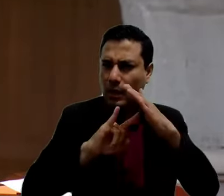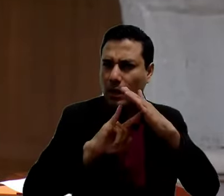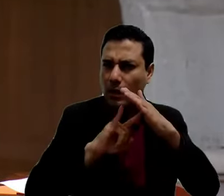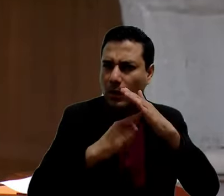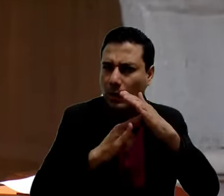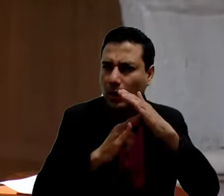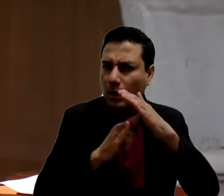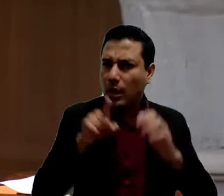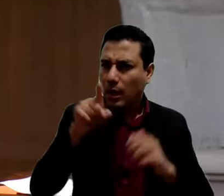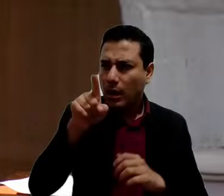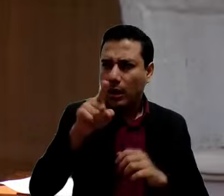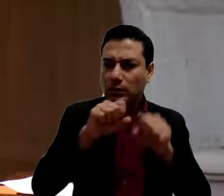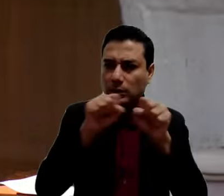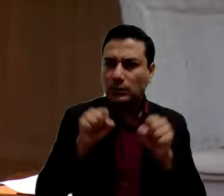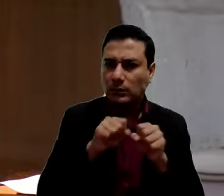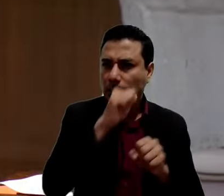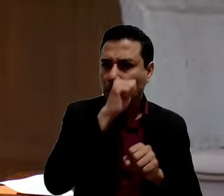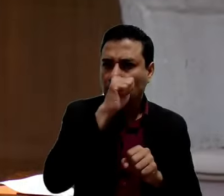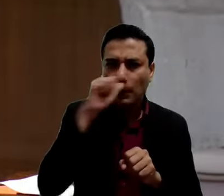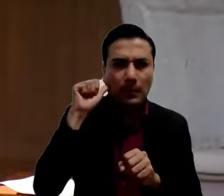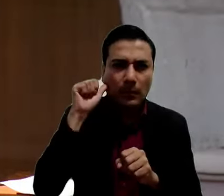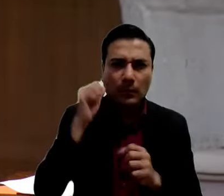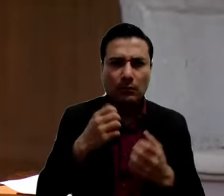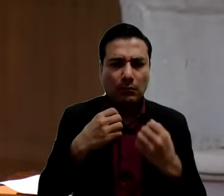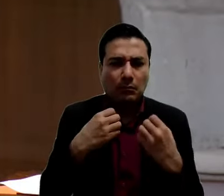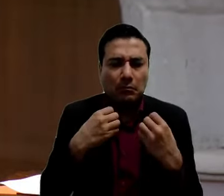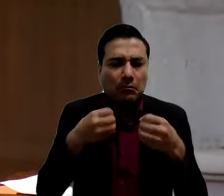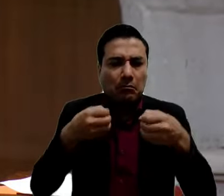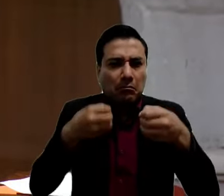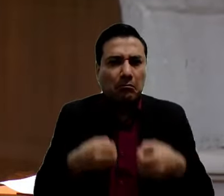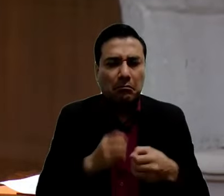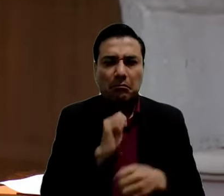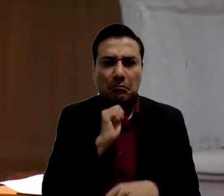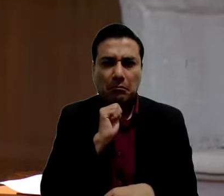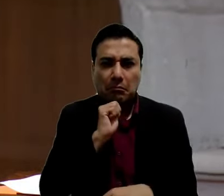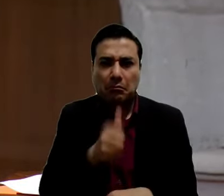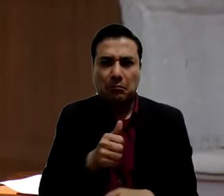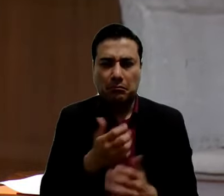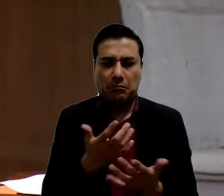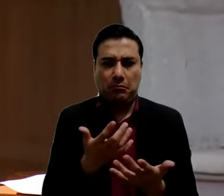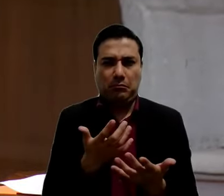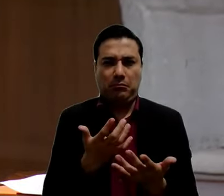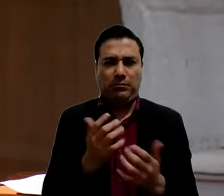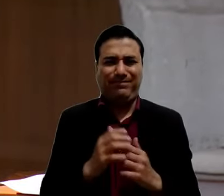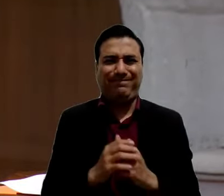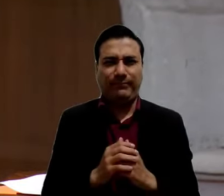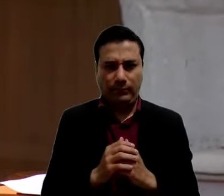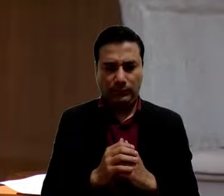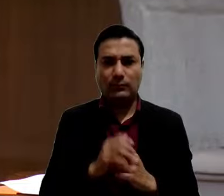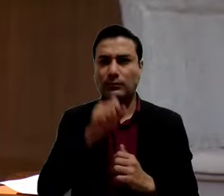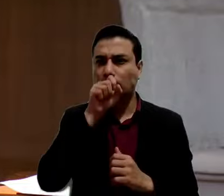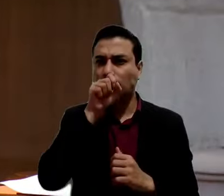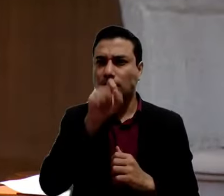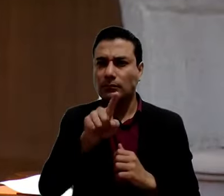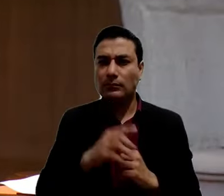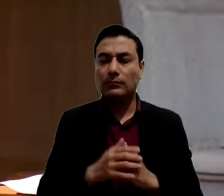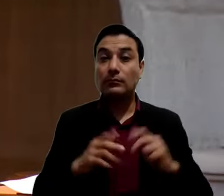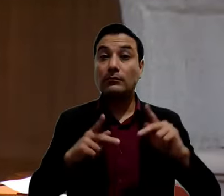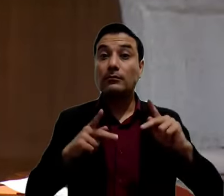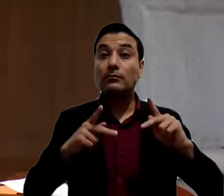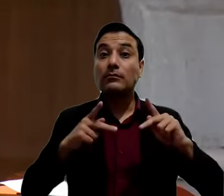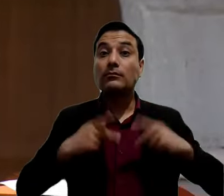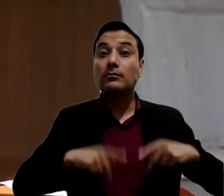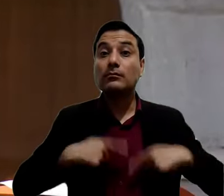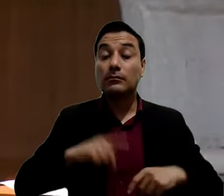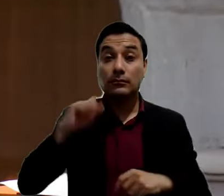Juárez Asimismo y debido a que se trataba de un evento Donde había personas sordas y no un